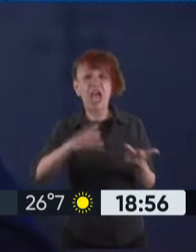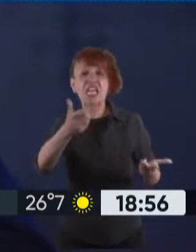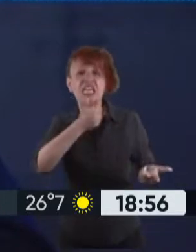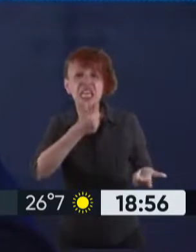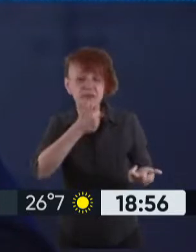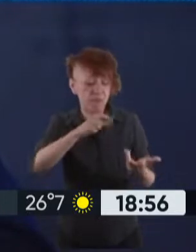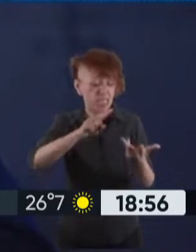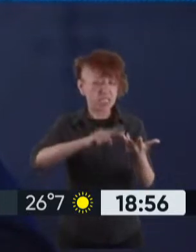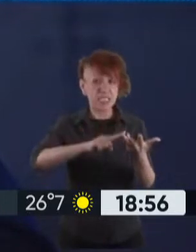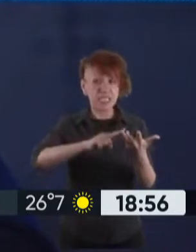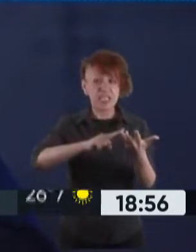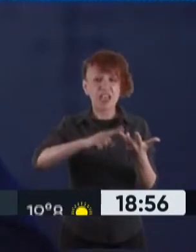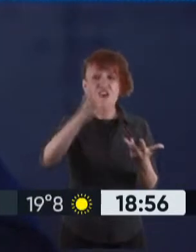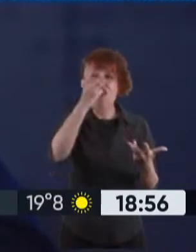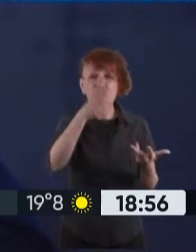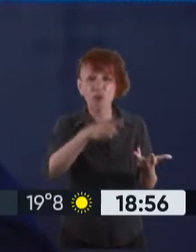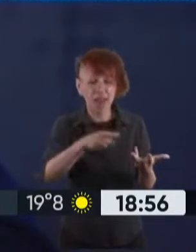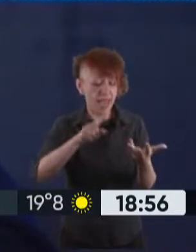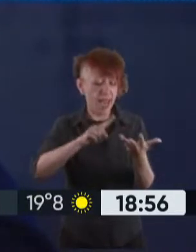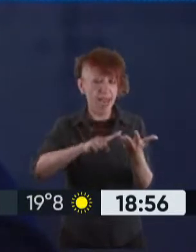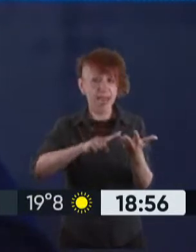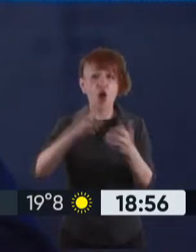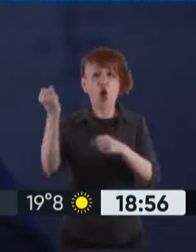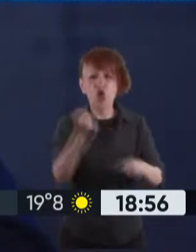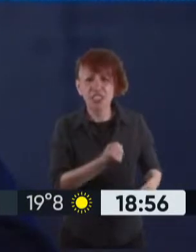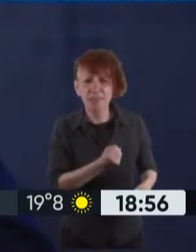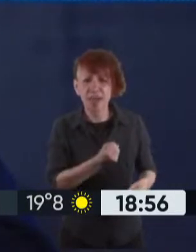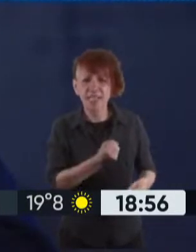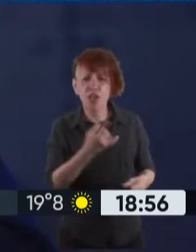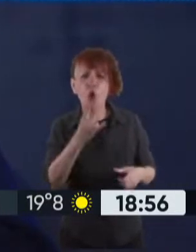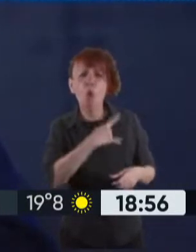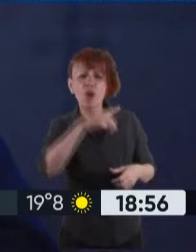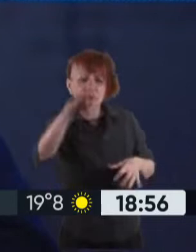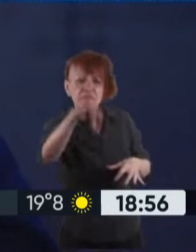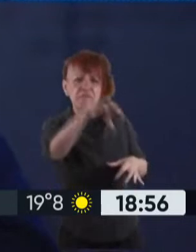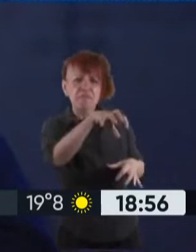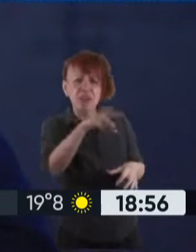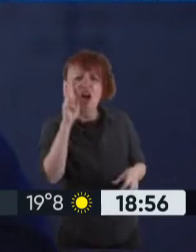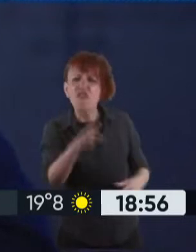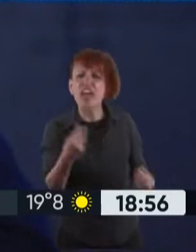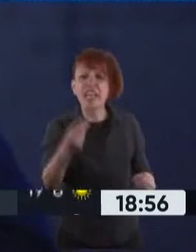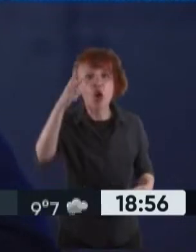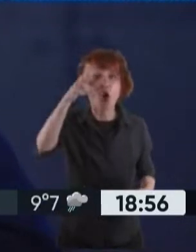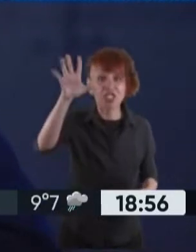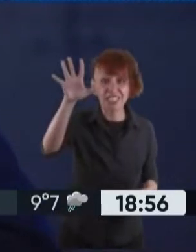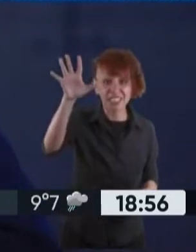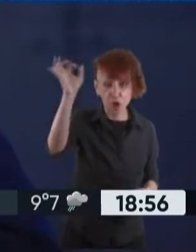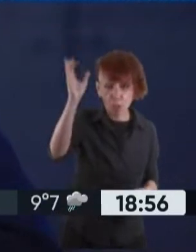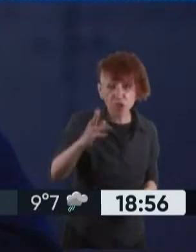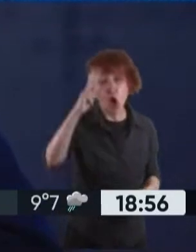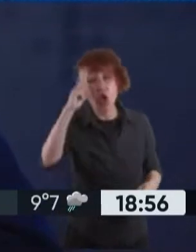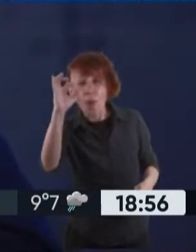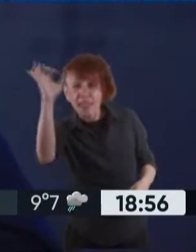vayan a Florencio Varela, vayan a José Cepaz, y lo que van a ver es que el 85 y el 90% de quienes